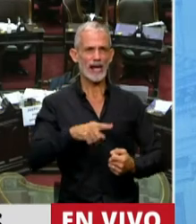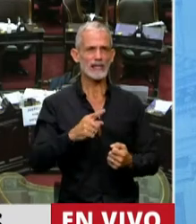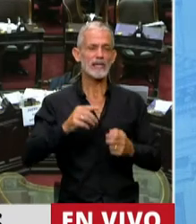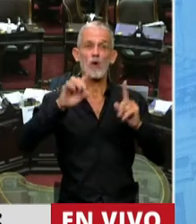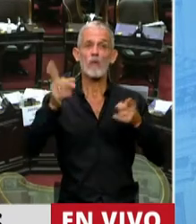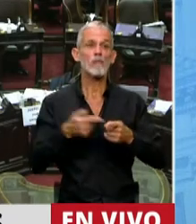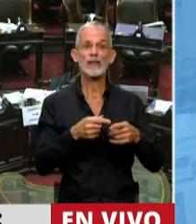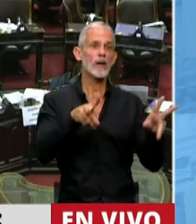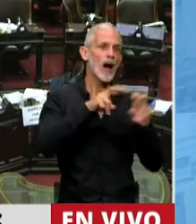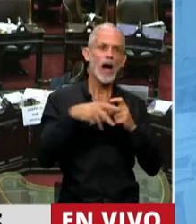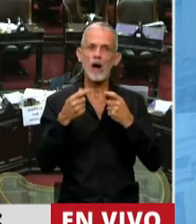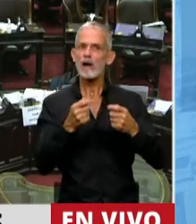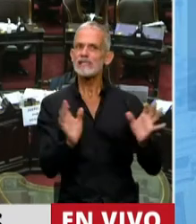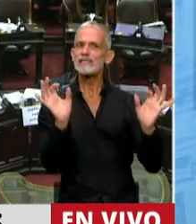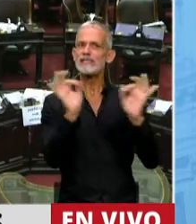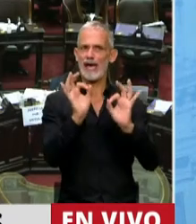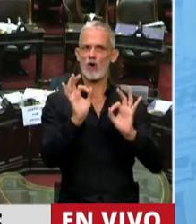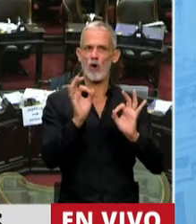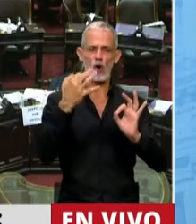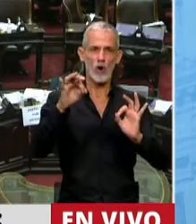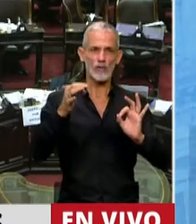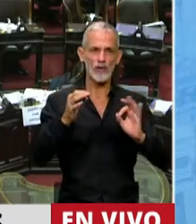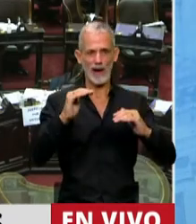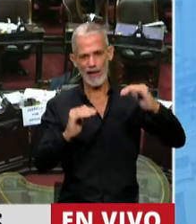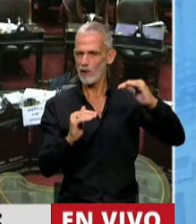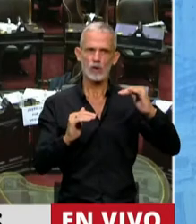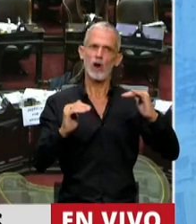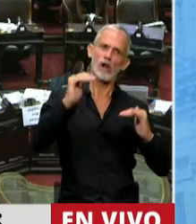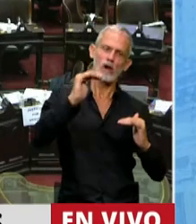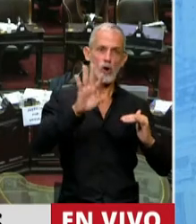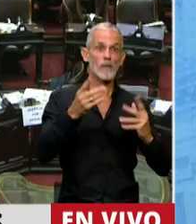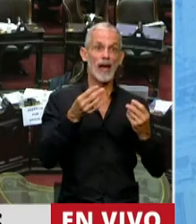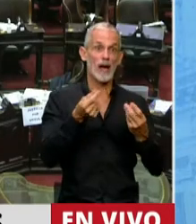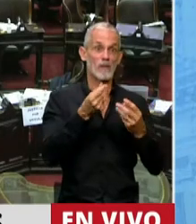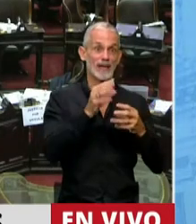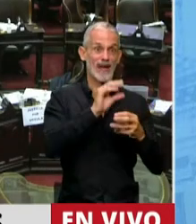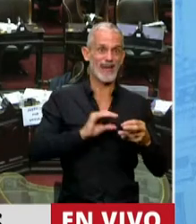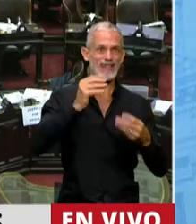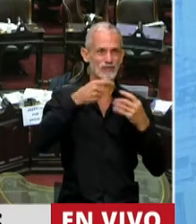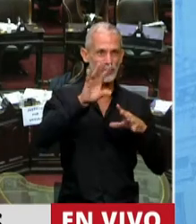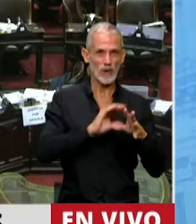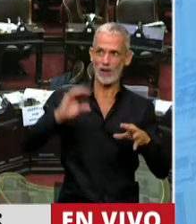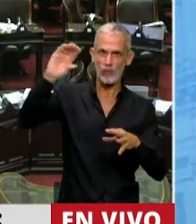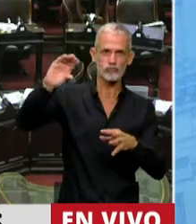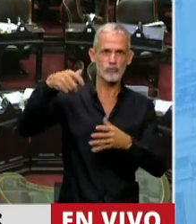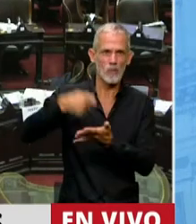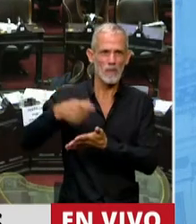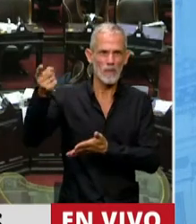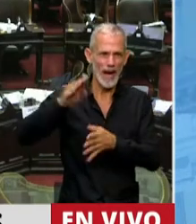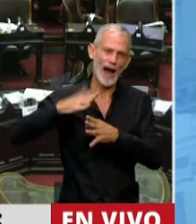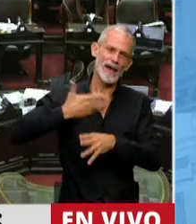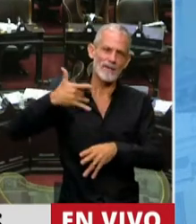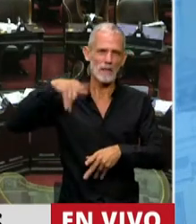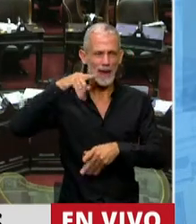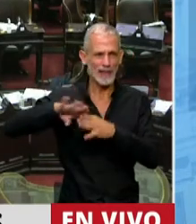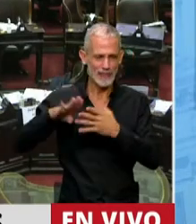el déficit cero, ¿no?, para liberar recursos para los pagos de la deuda. Bueno, eso también lo votó el peronismo como gran